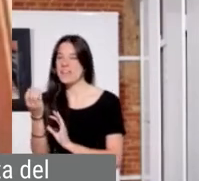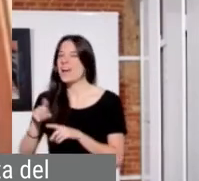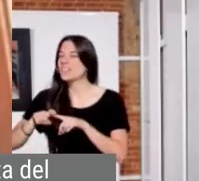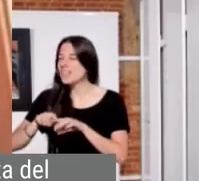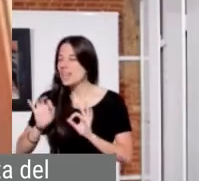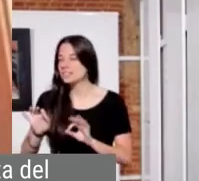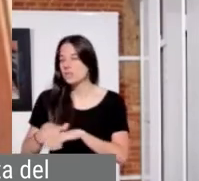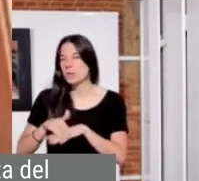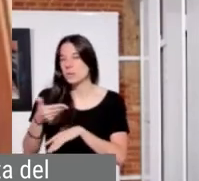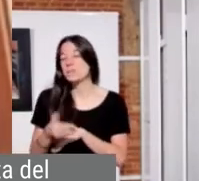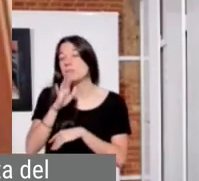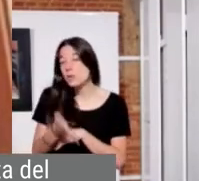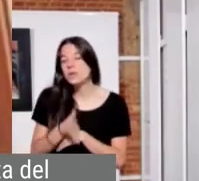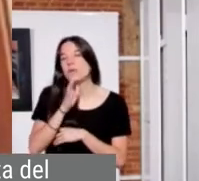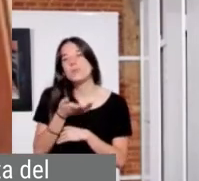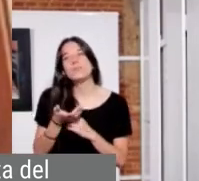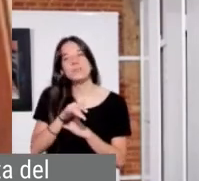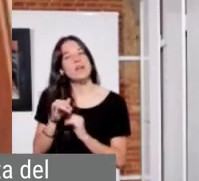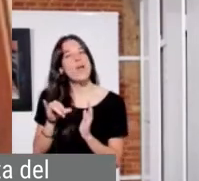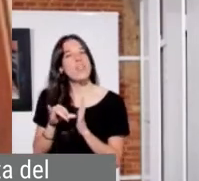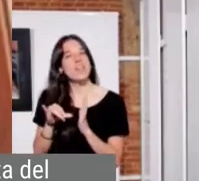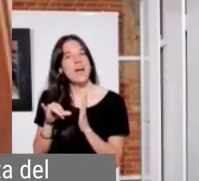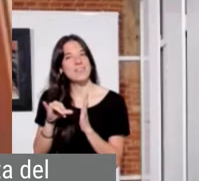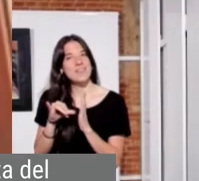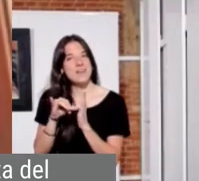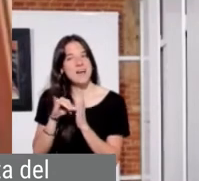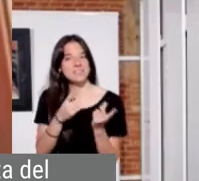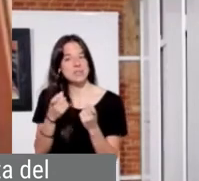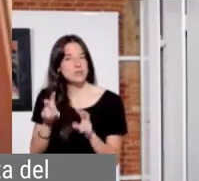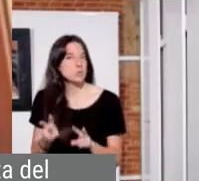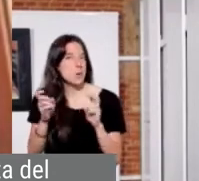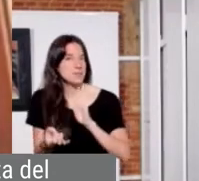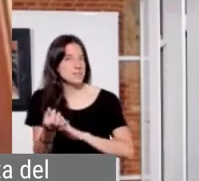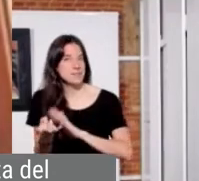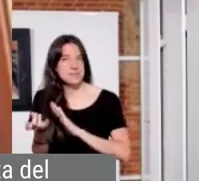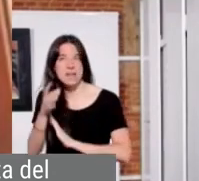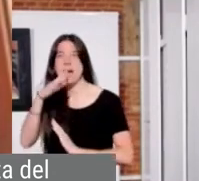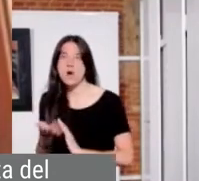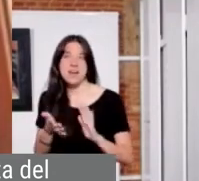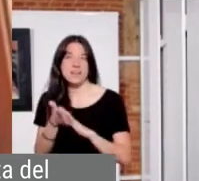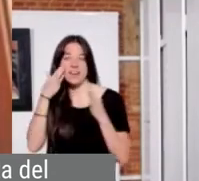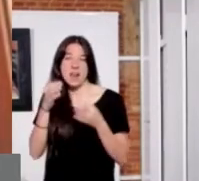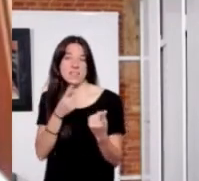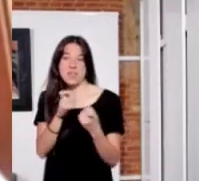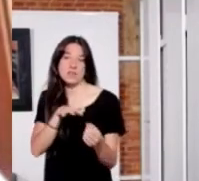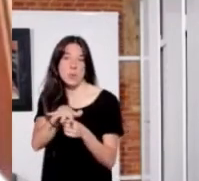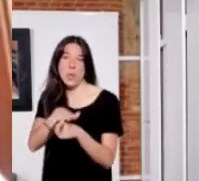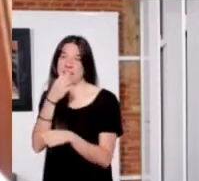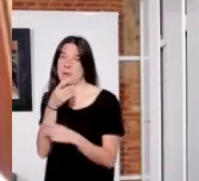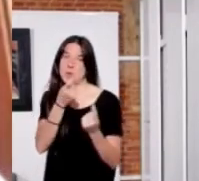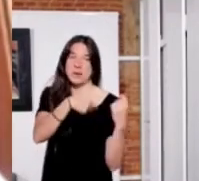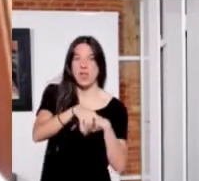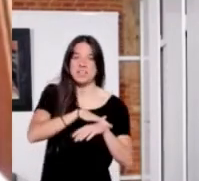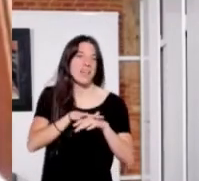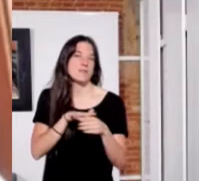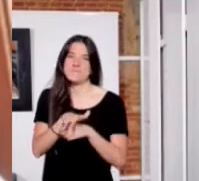fundamentalmente por esa cercanía a las nuevas necesidades que no están siendo bien cubiertas por mercado y por Estado,